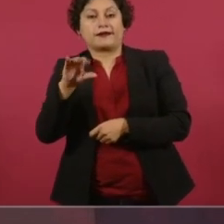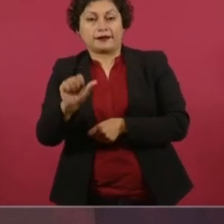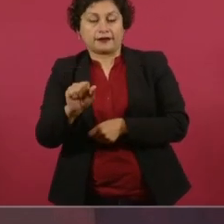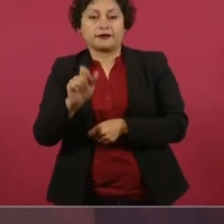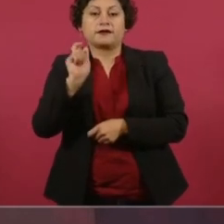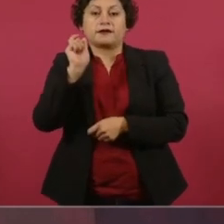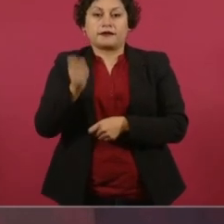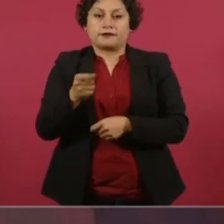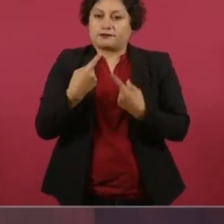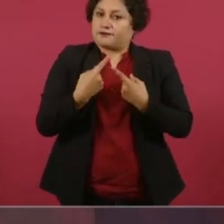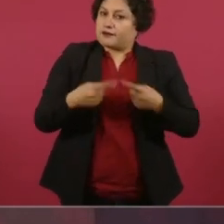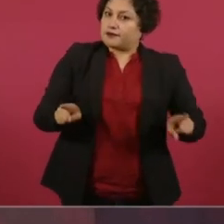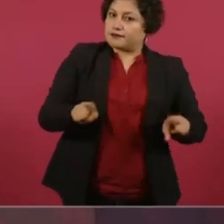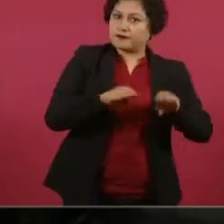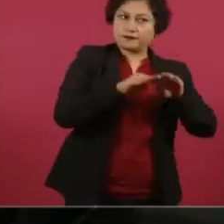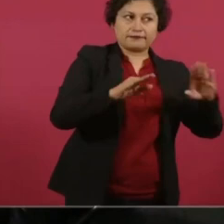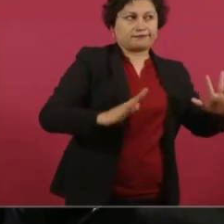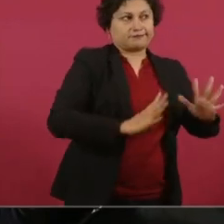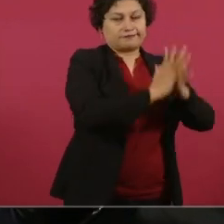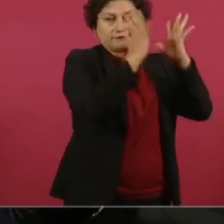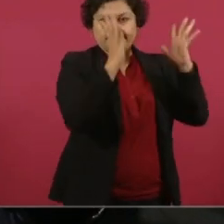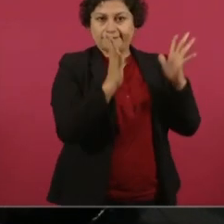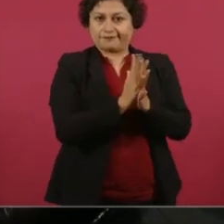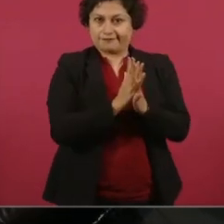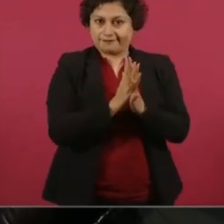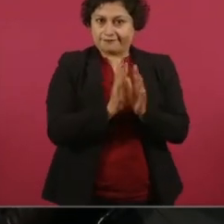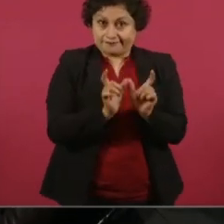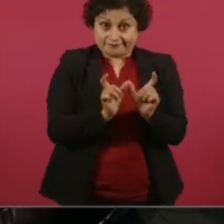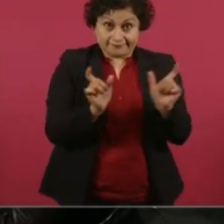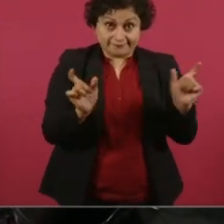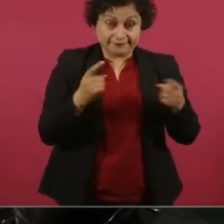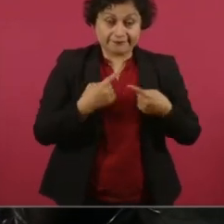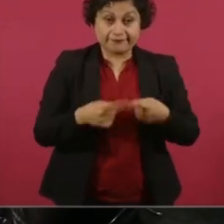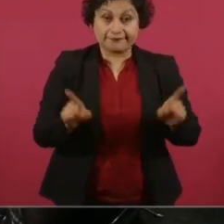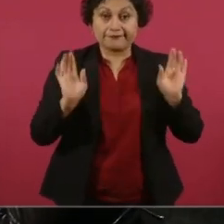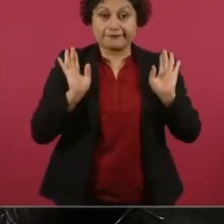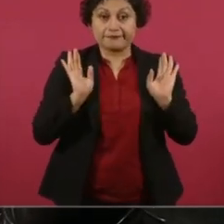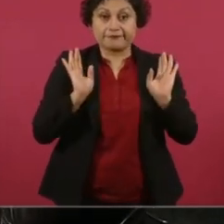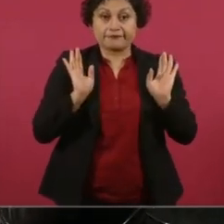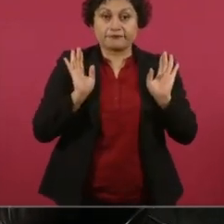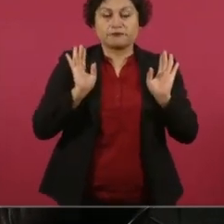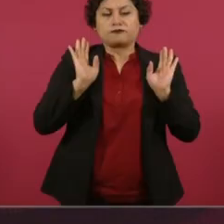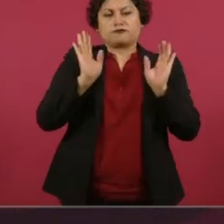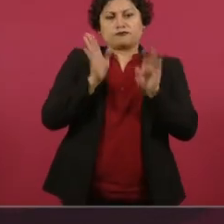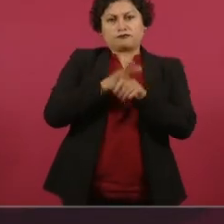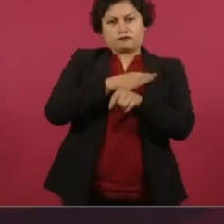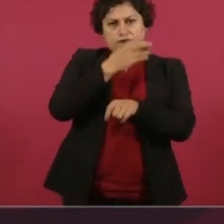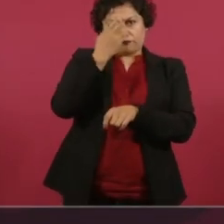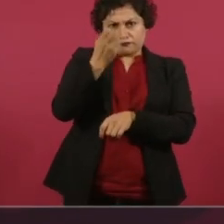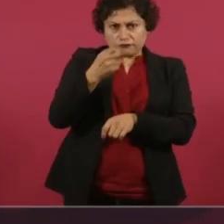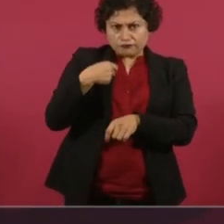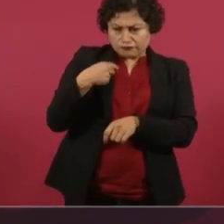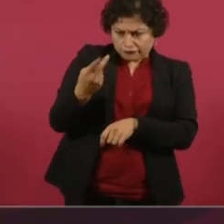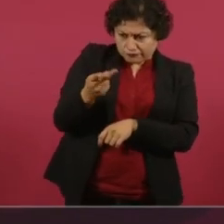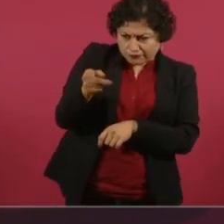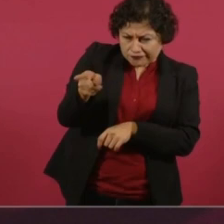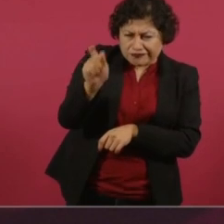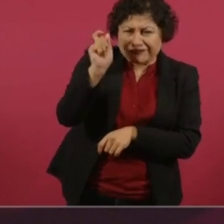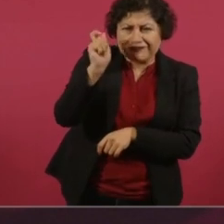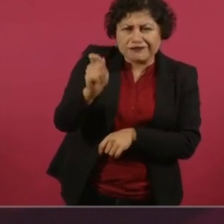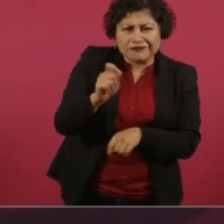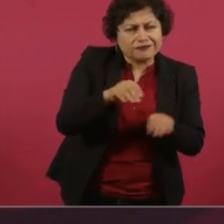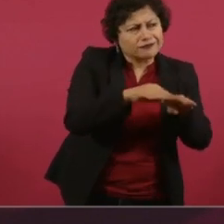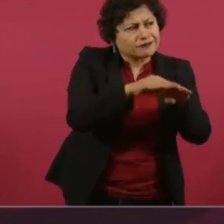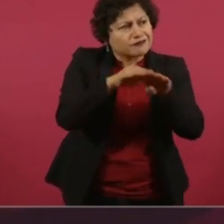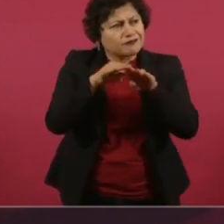Pero ¿cuál es la democracia que quiere? La verdadera democracia